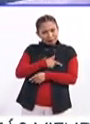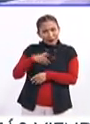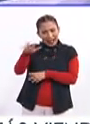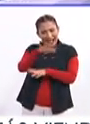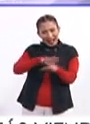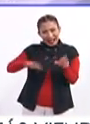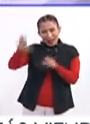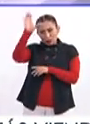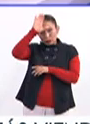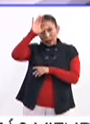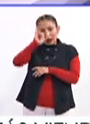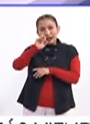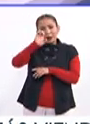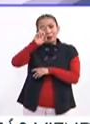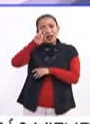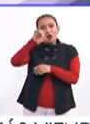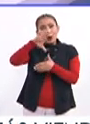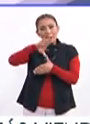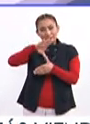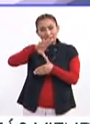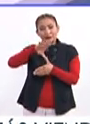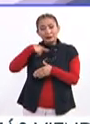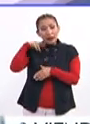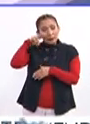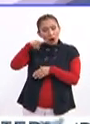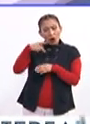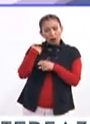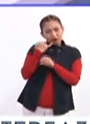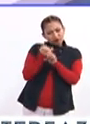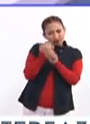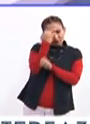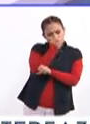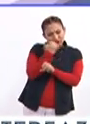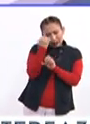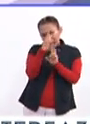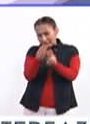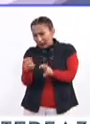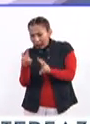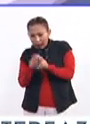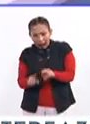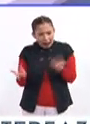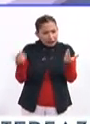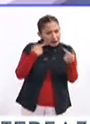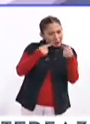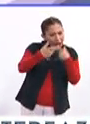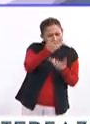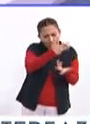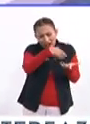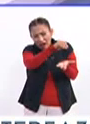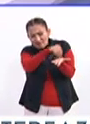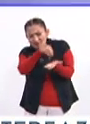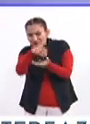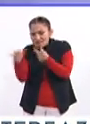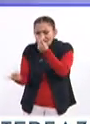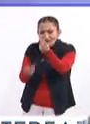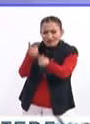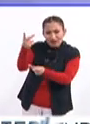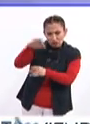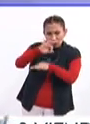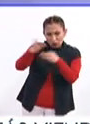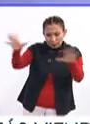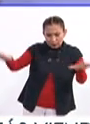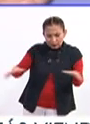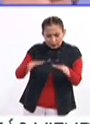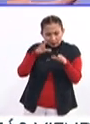cultural iberoamericano. Se descubrió a partir de los estudios y de todos los análisis y del diálogo y de las encuestas y de la gente,